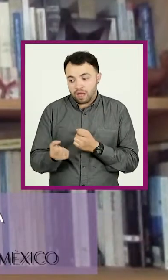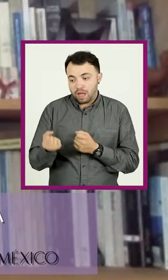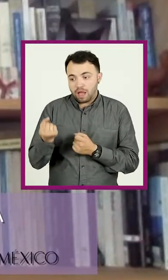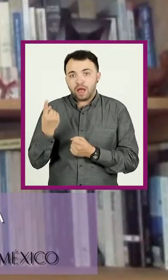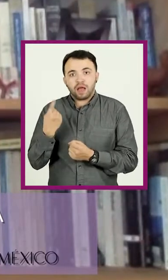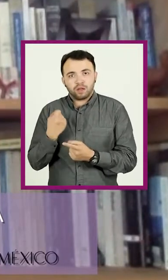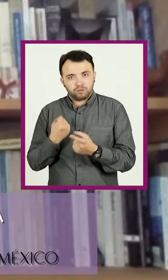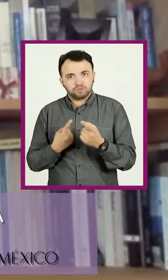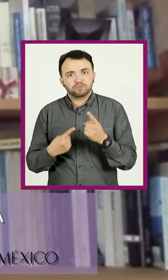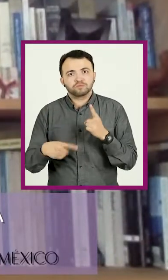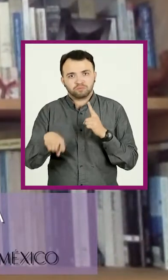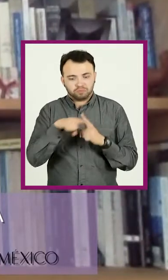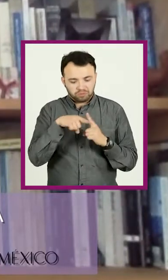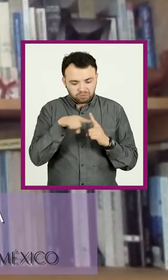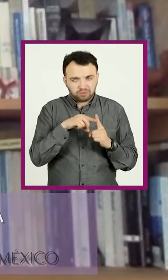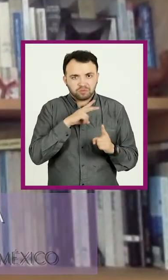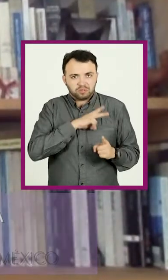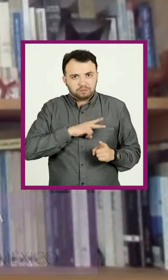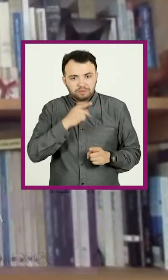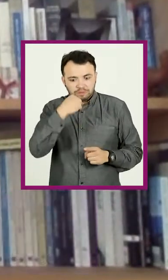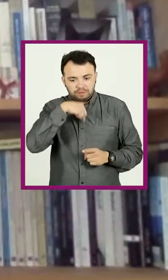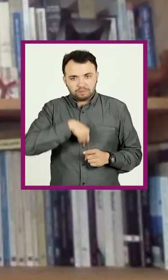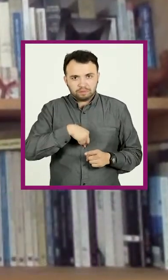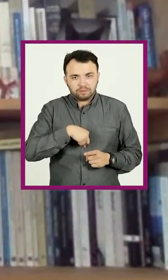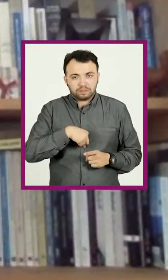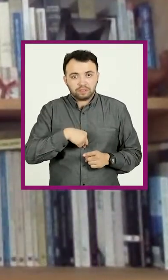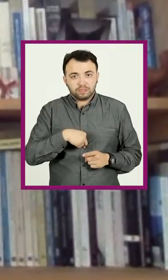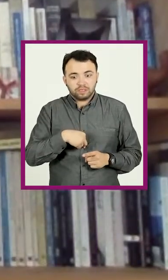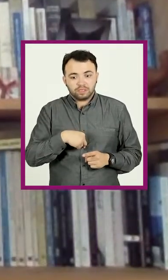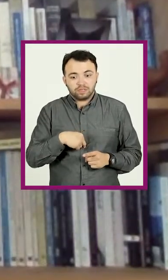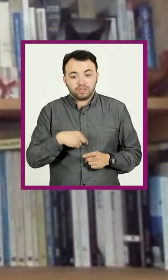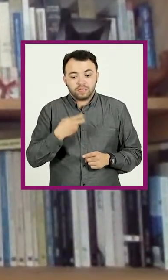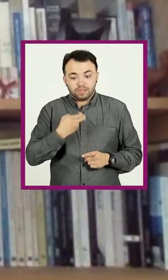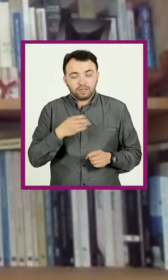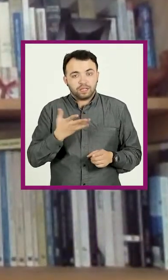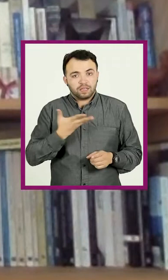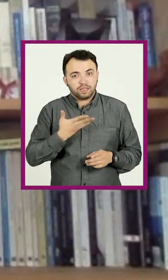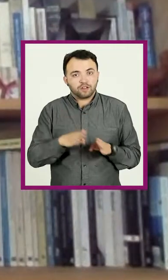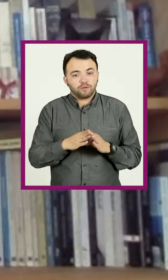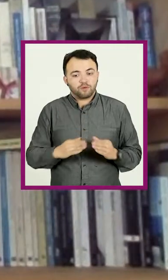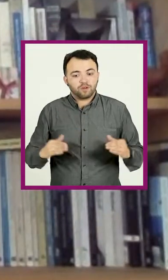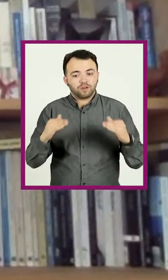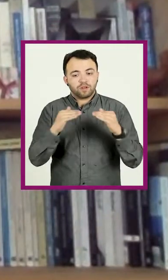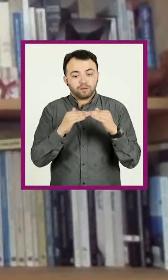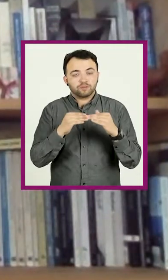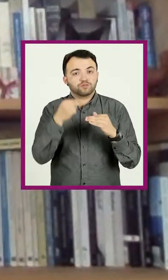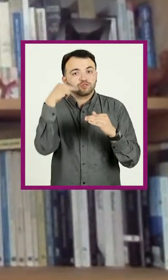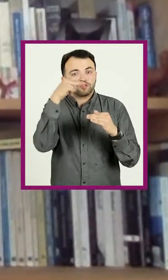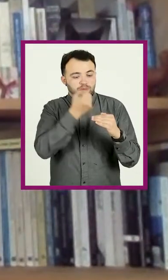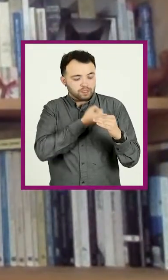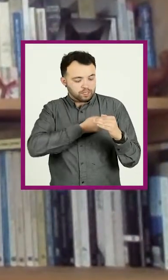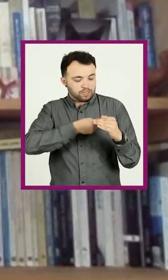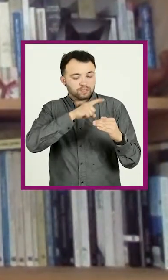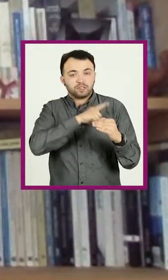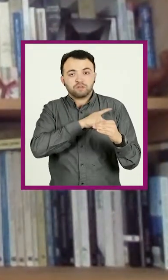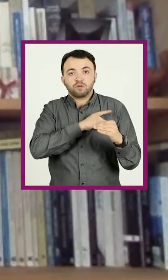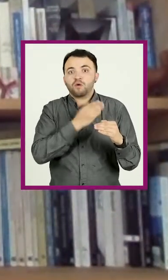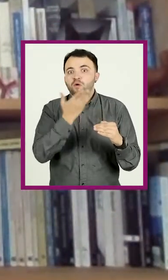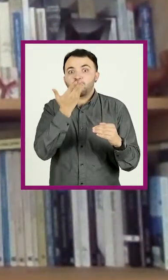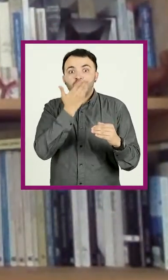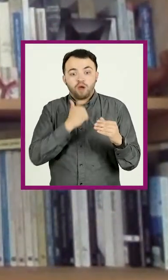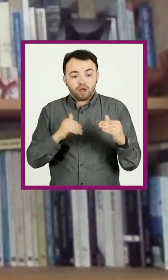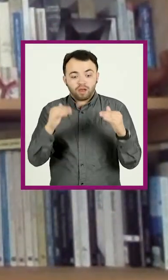la relación con ellos se encuentra en equilibrio. A ese equilibrio es al que llamamos salud, y a su opuesto, esa